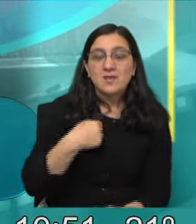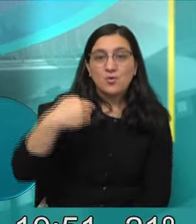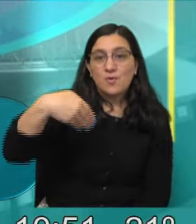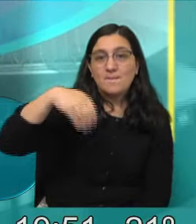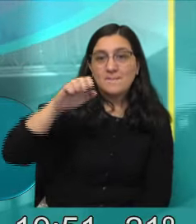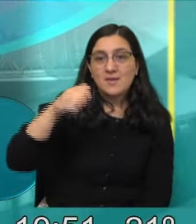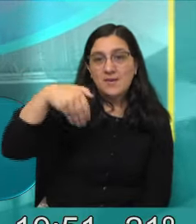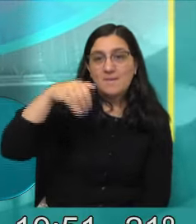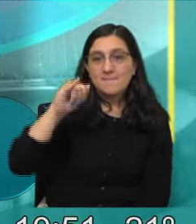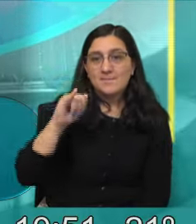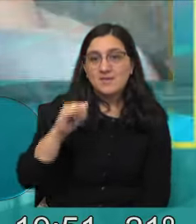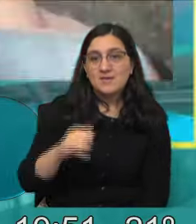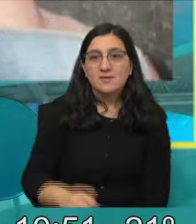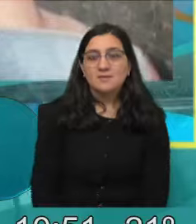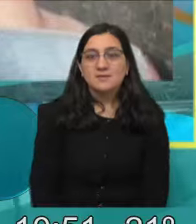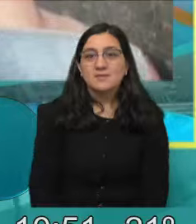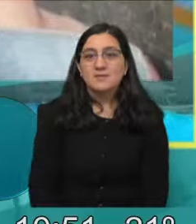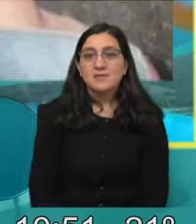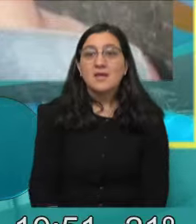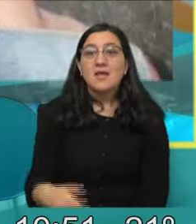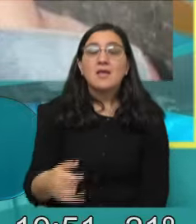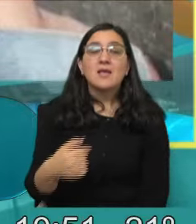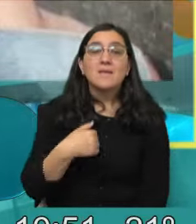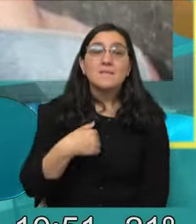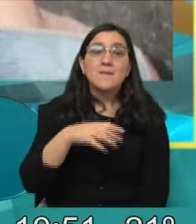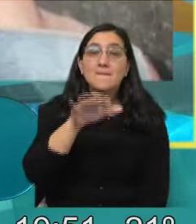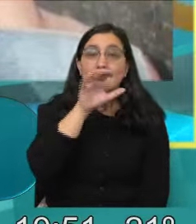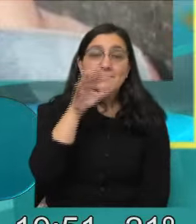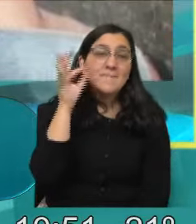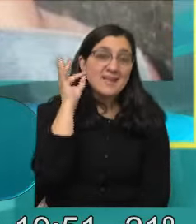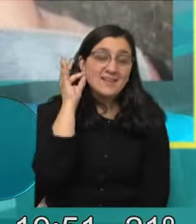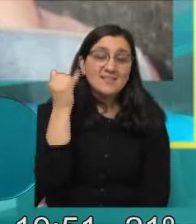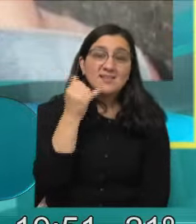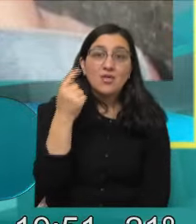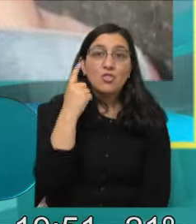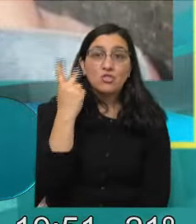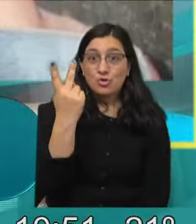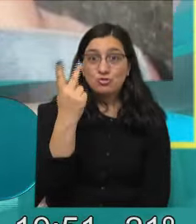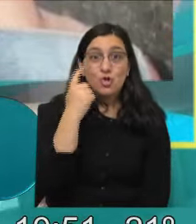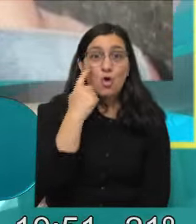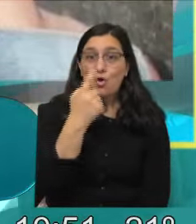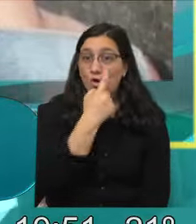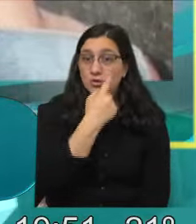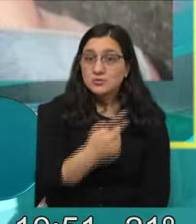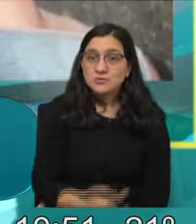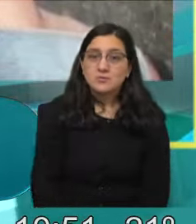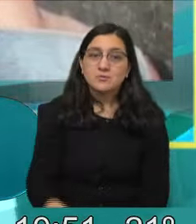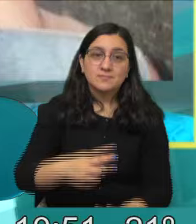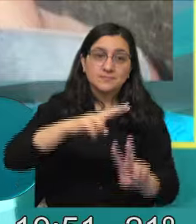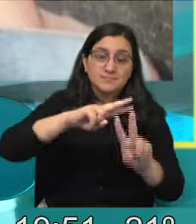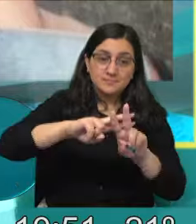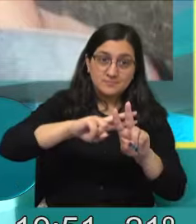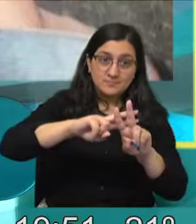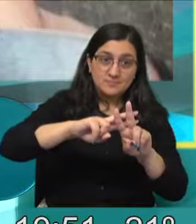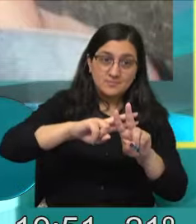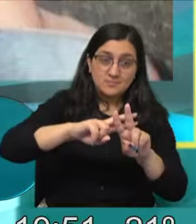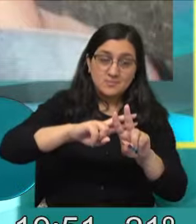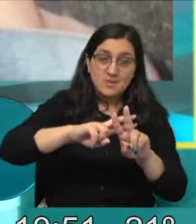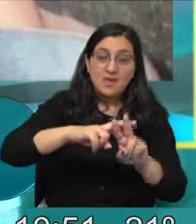dos ojos. Así que. Ay, mi amor. Este es mi TBT. Pero se le pone algo más a vos, por ejemplo, TBT, cuando. Y